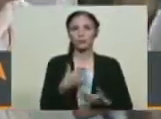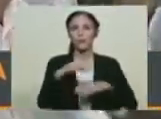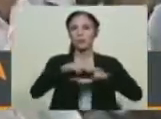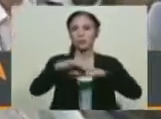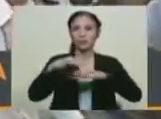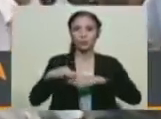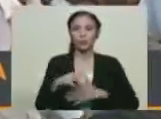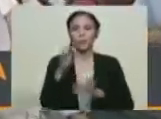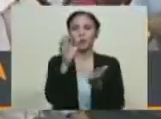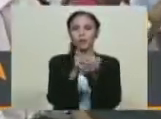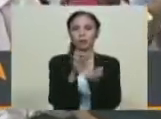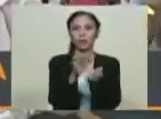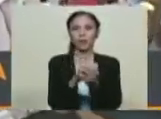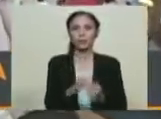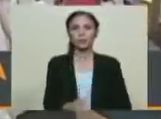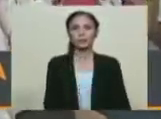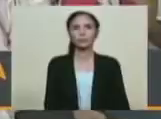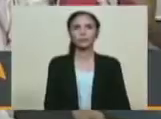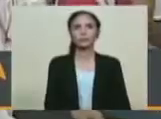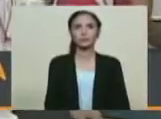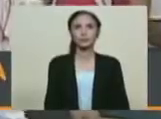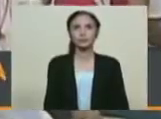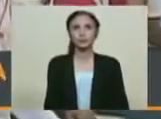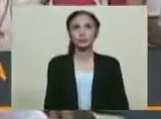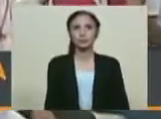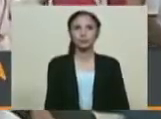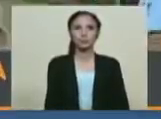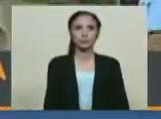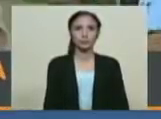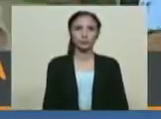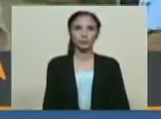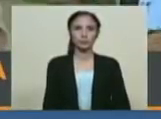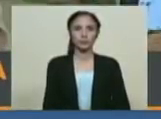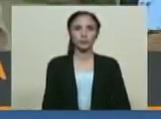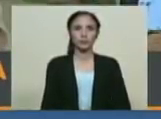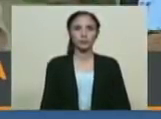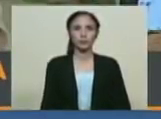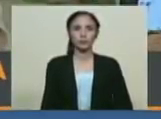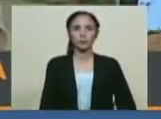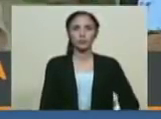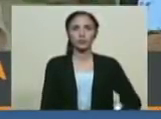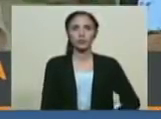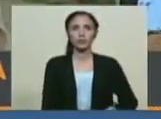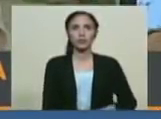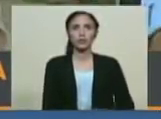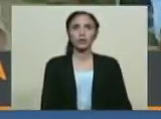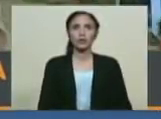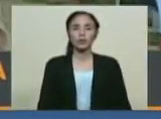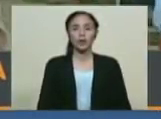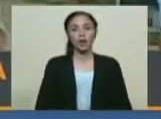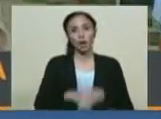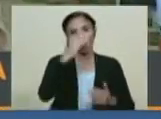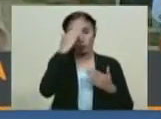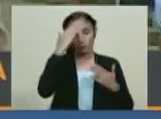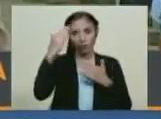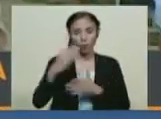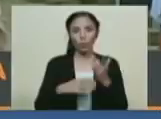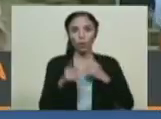Ah, te quieren. Igualmente quiero saludar a Ali Romero, alcalde del municipio de Arizmendi,